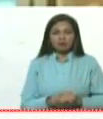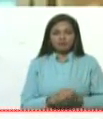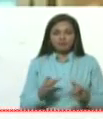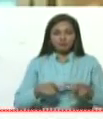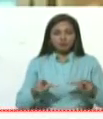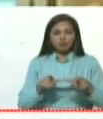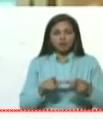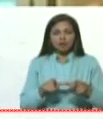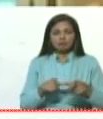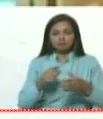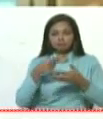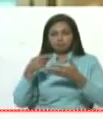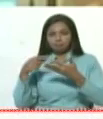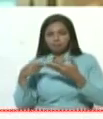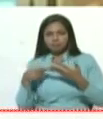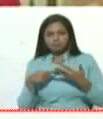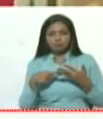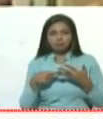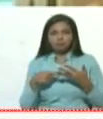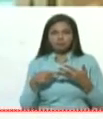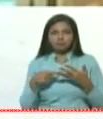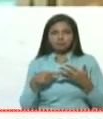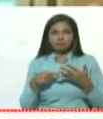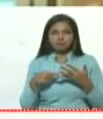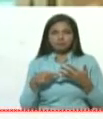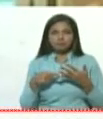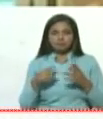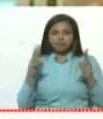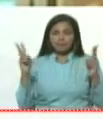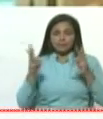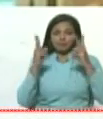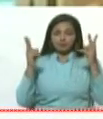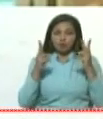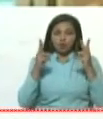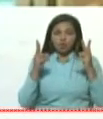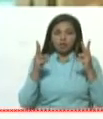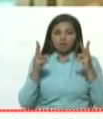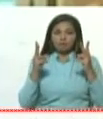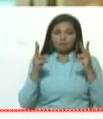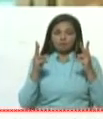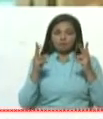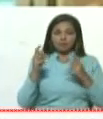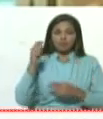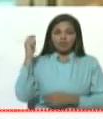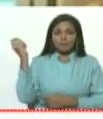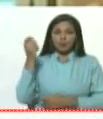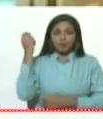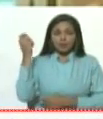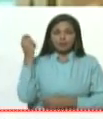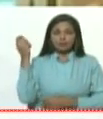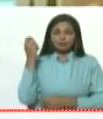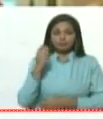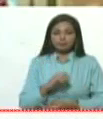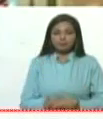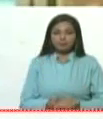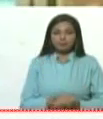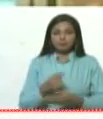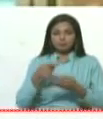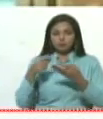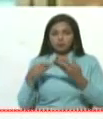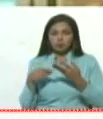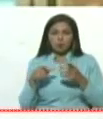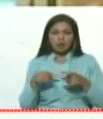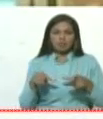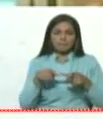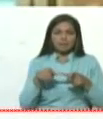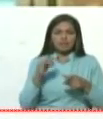Zulia, La Victoria, estado La Victoria de Apure, Agua Viva, estado Lara, Caricuao, aquí en